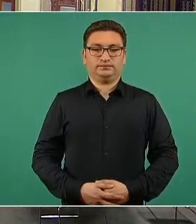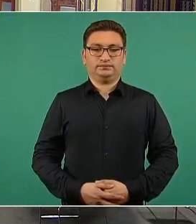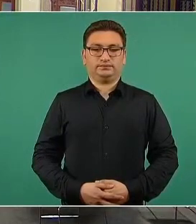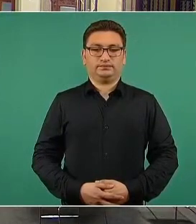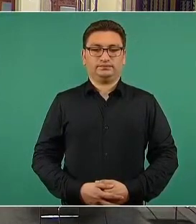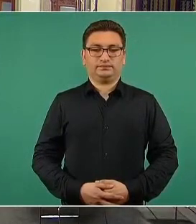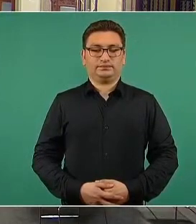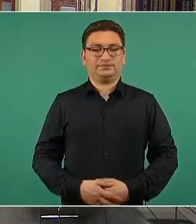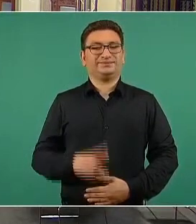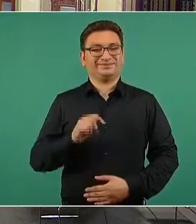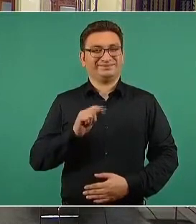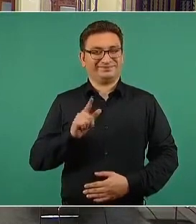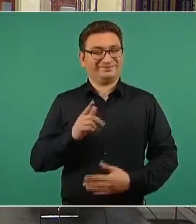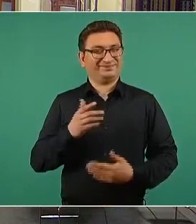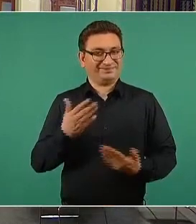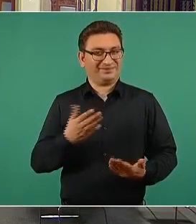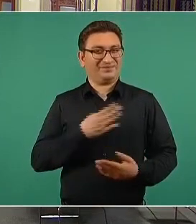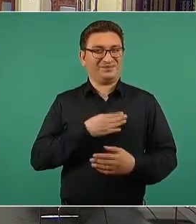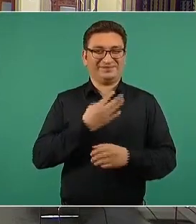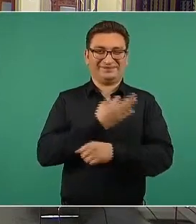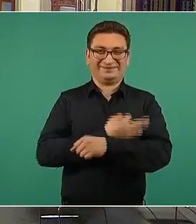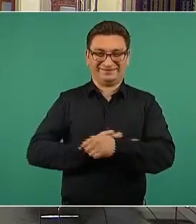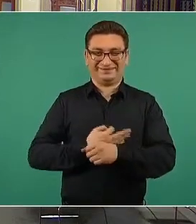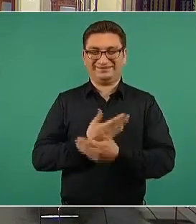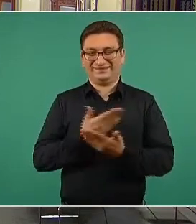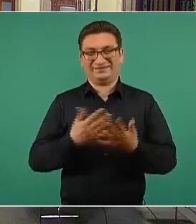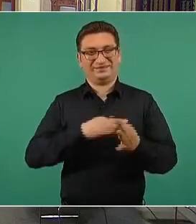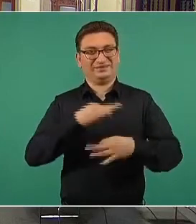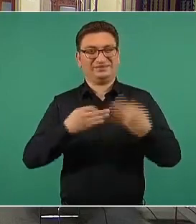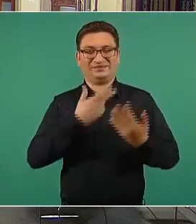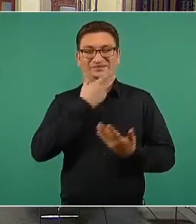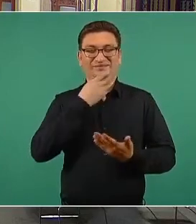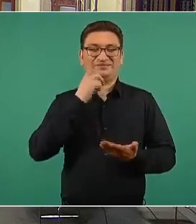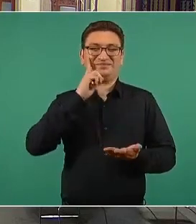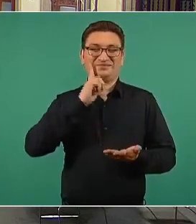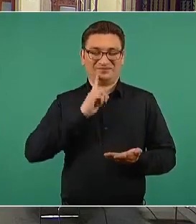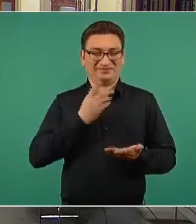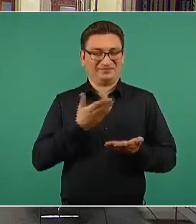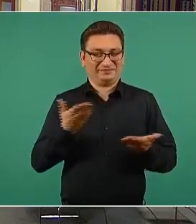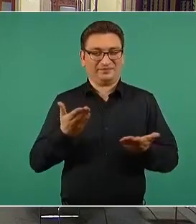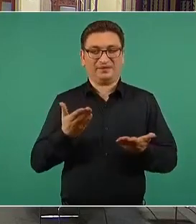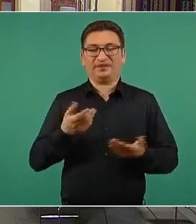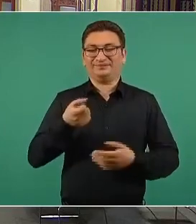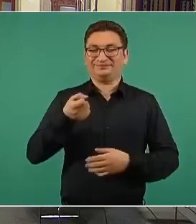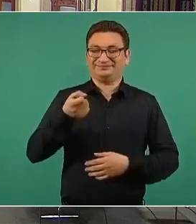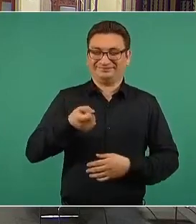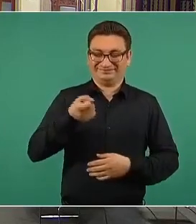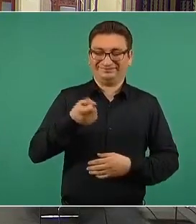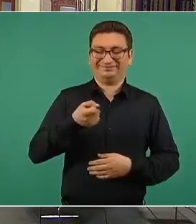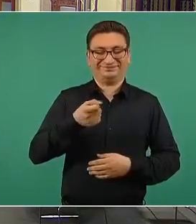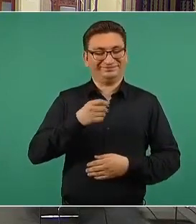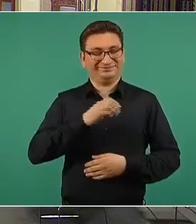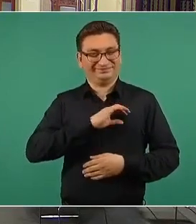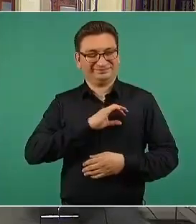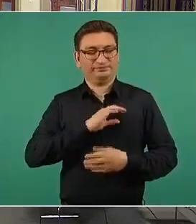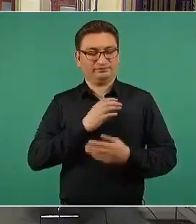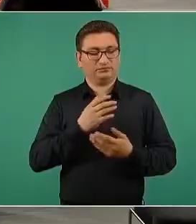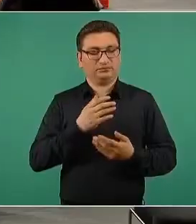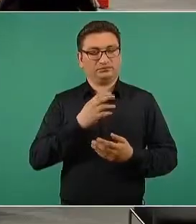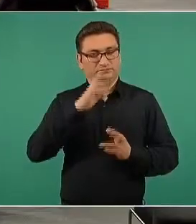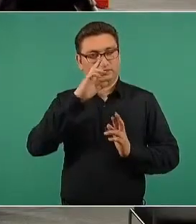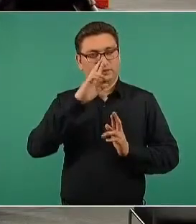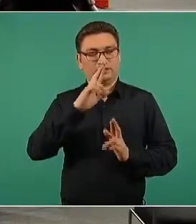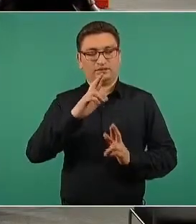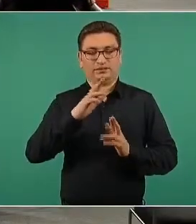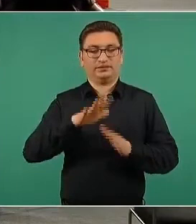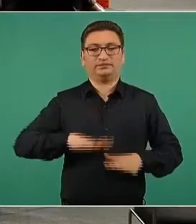¿Qué tal? Pues muy buenas tardes a todas y todos. Les saludo cordialmente